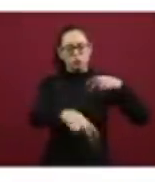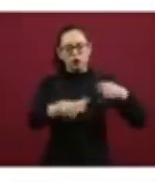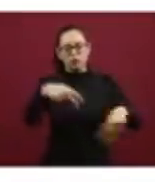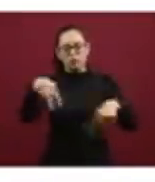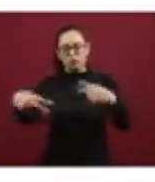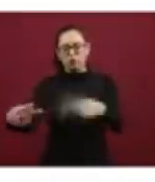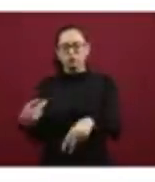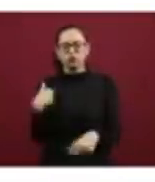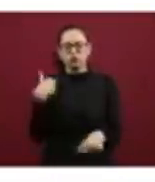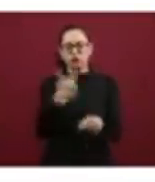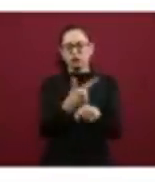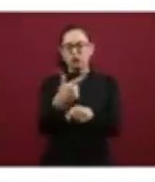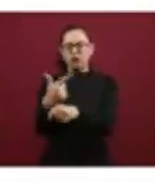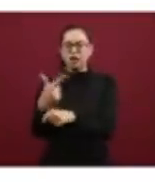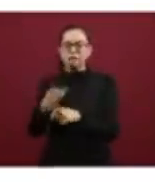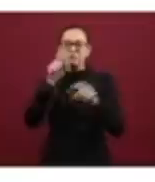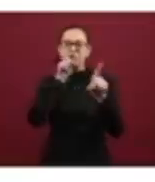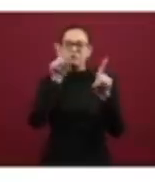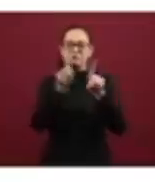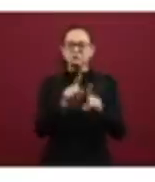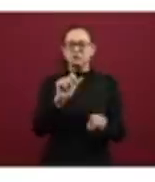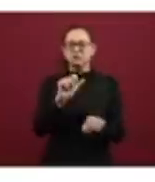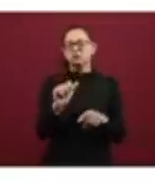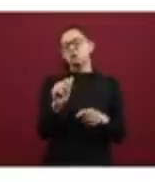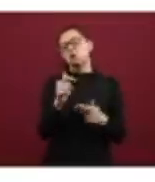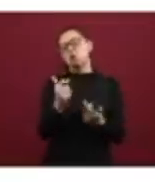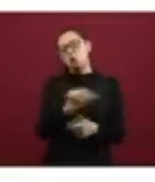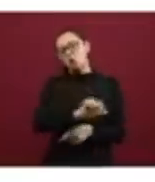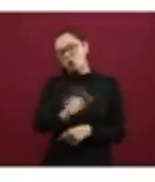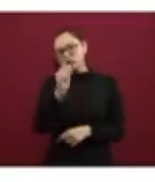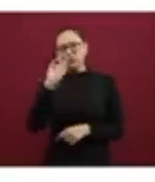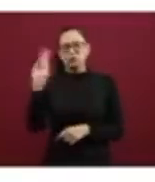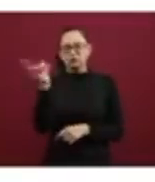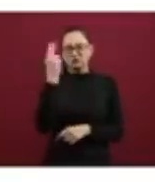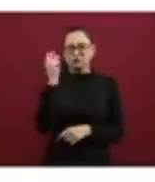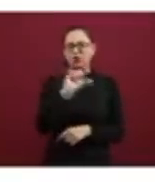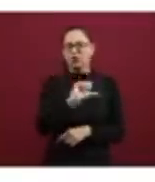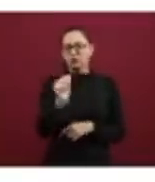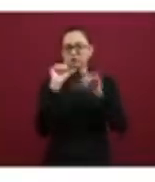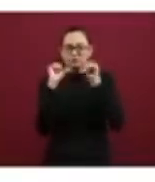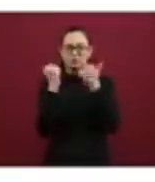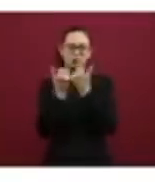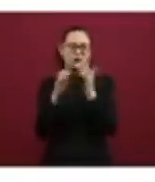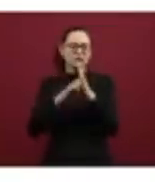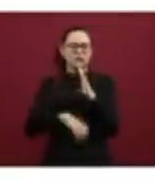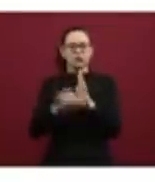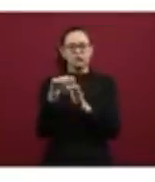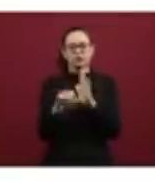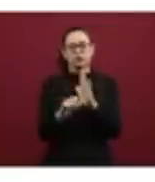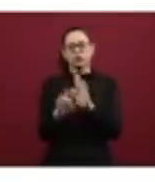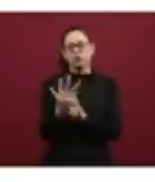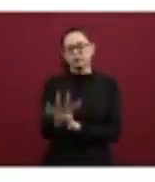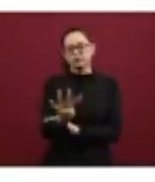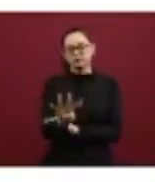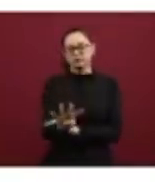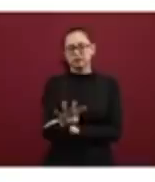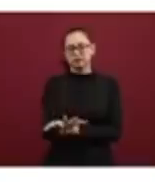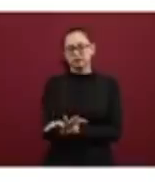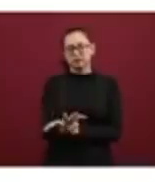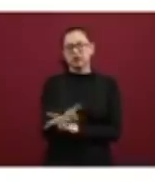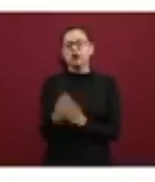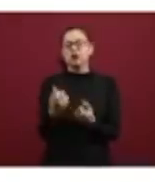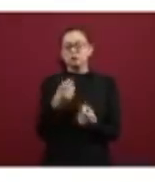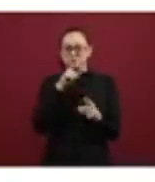y otras organizaciones como Artículo 19 sobre la situación de las fosas clandestinas en México, o las que desarrolló el